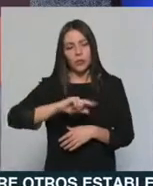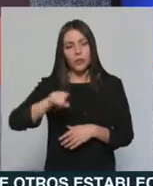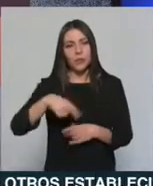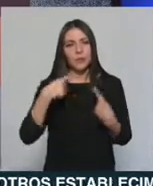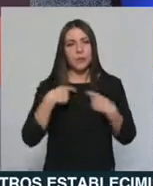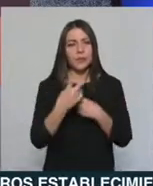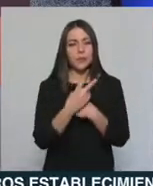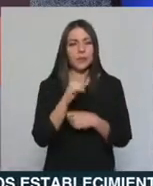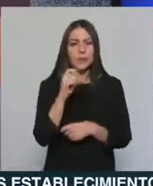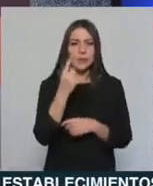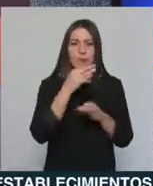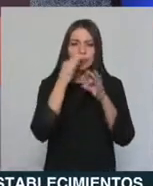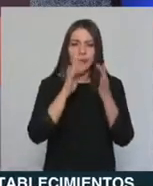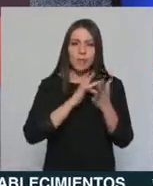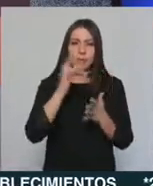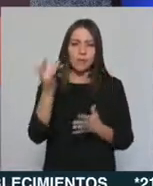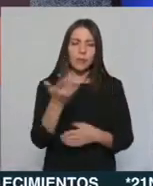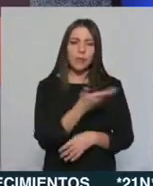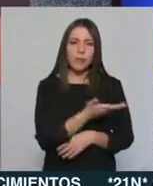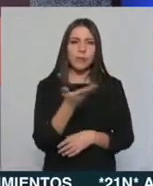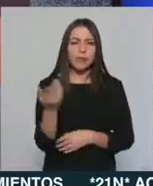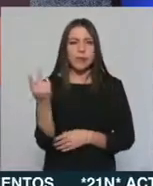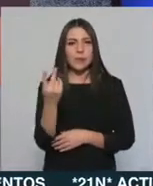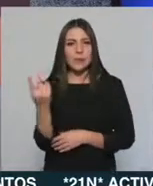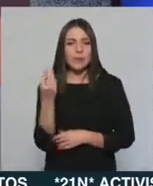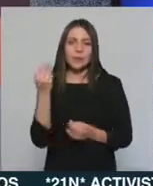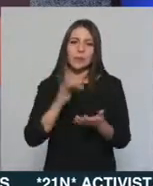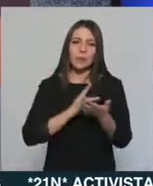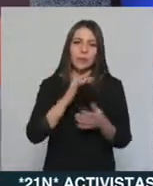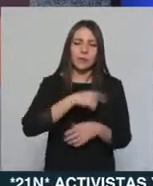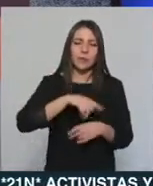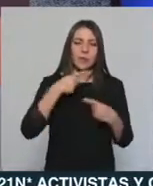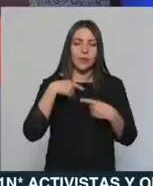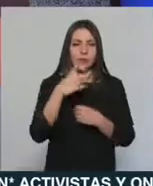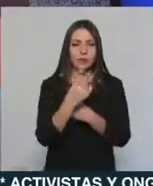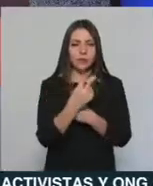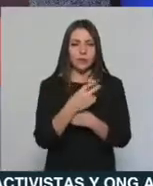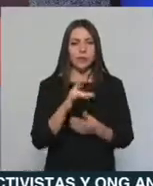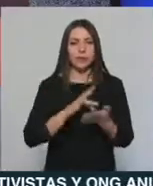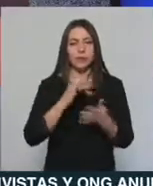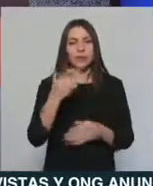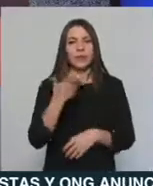21 Noticias. Gracias, Alejandra, y gracias, Enrique, y muchas gracias a la audiencia. Gracias, doctor. Que tenga una excelente mañana.